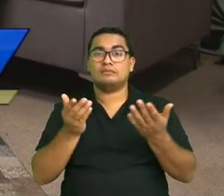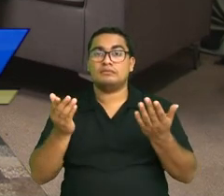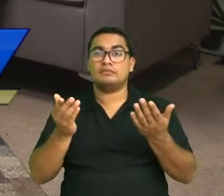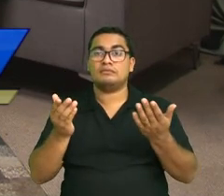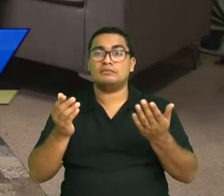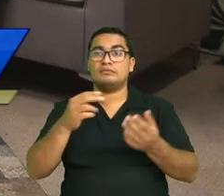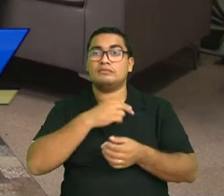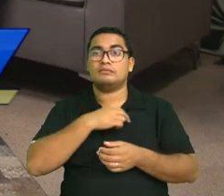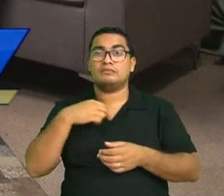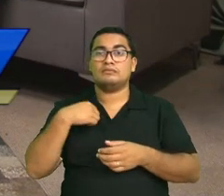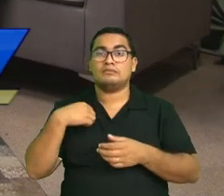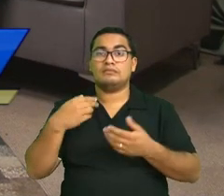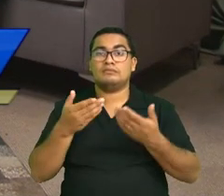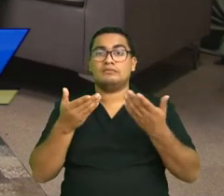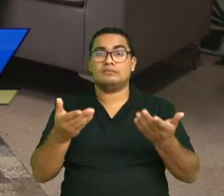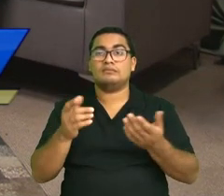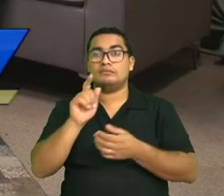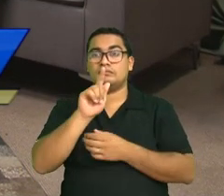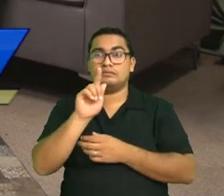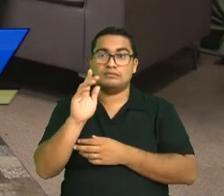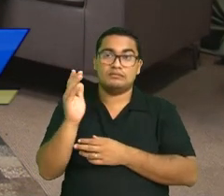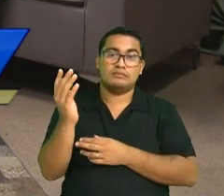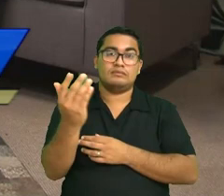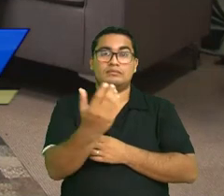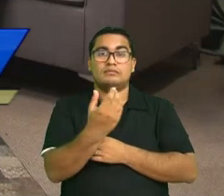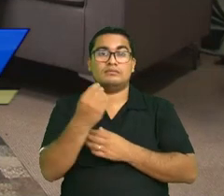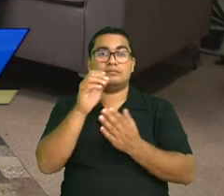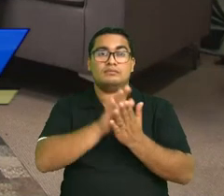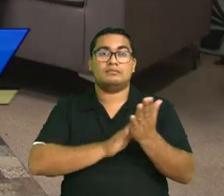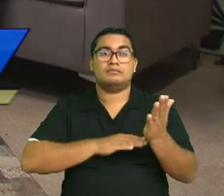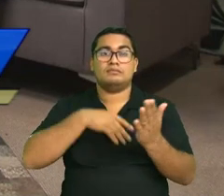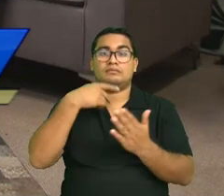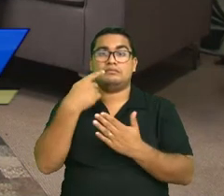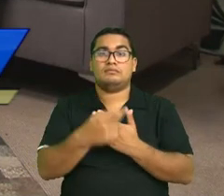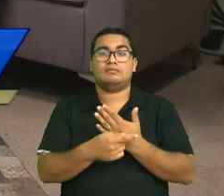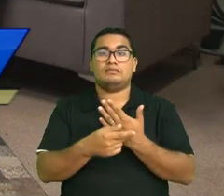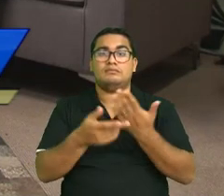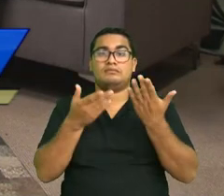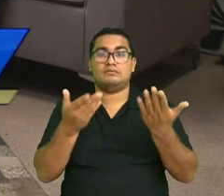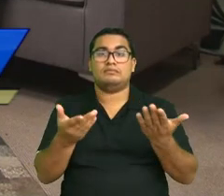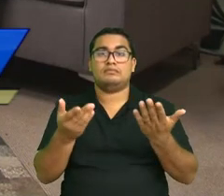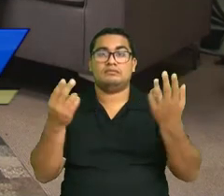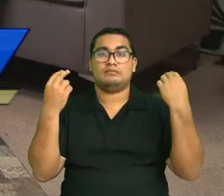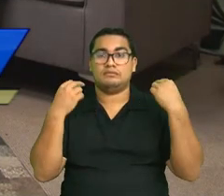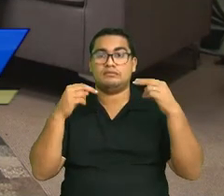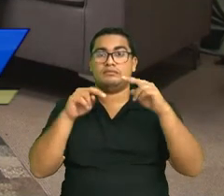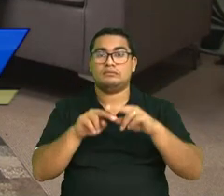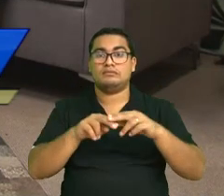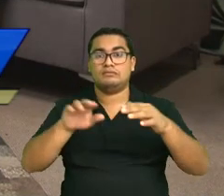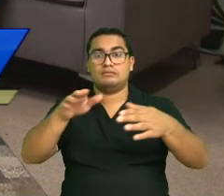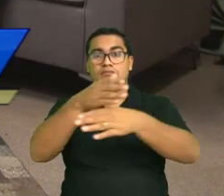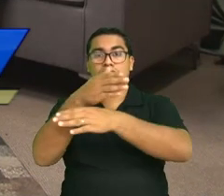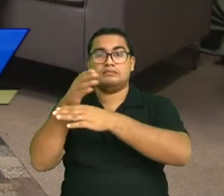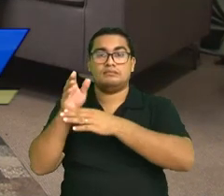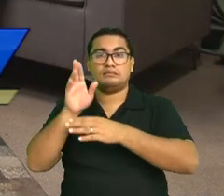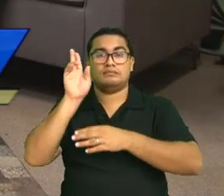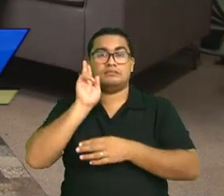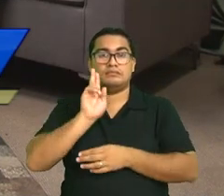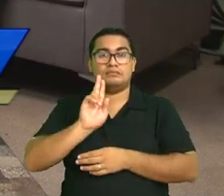entonces todos esos programas para preparar pues a los maestros de las universidades y que